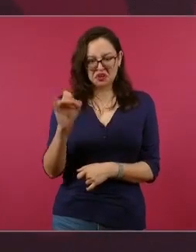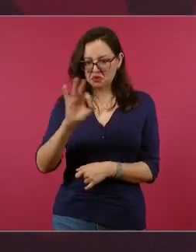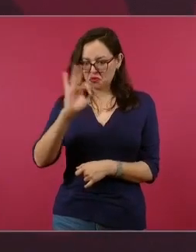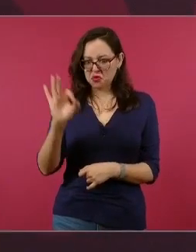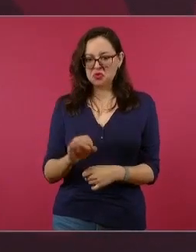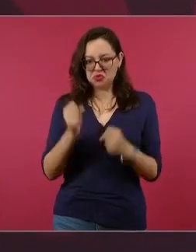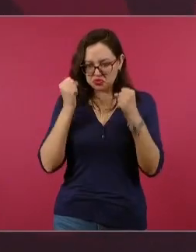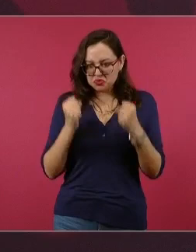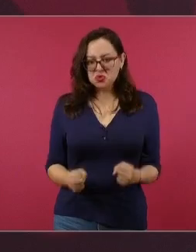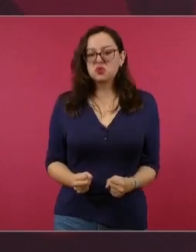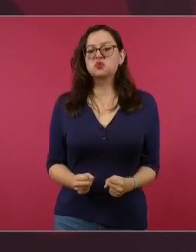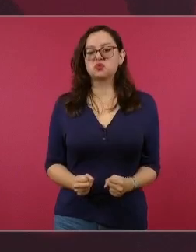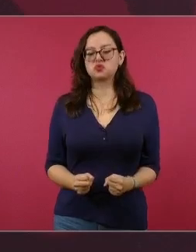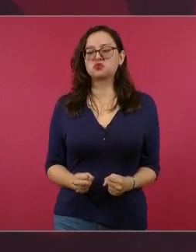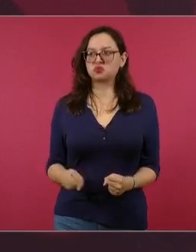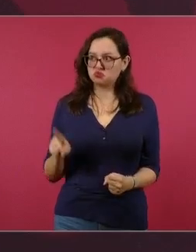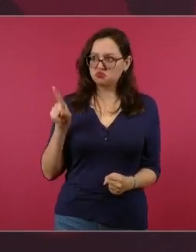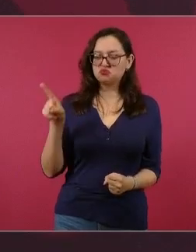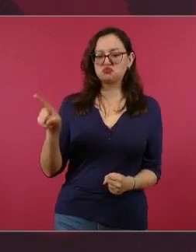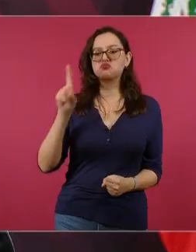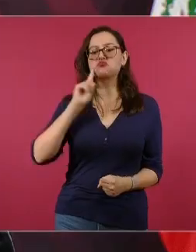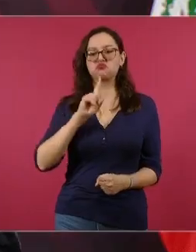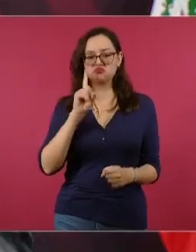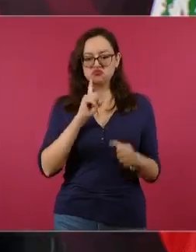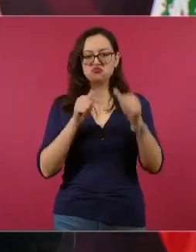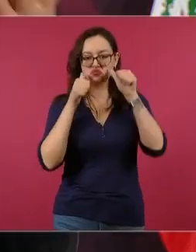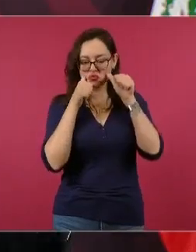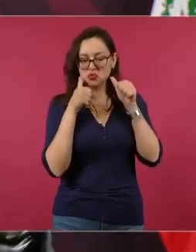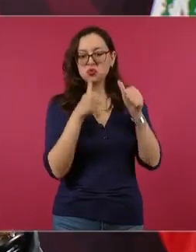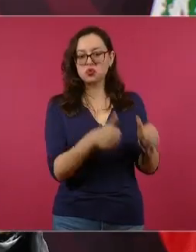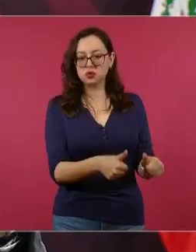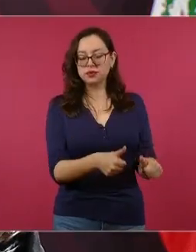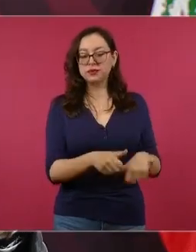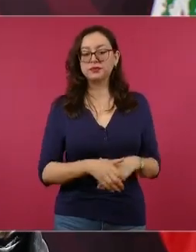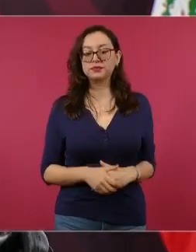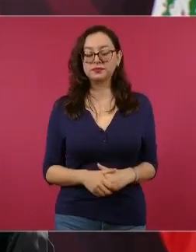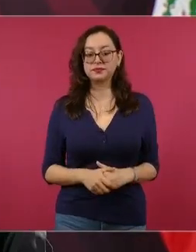que van a ser atendidos. Y lo mismo,